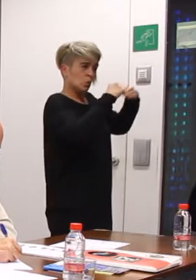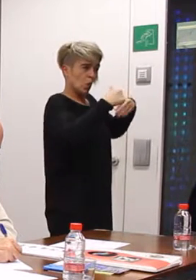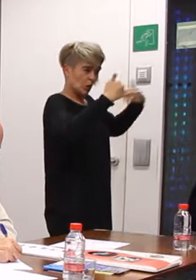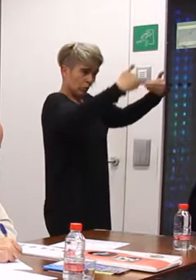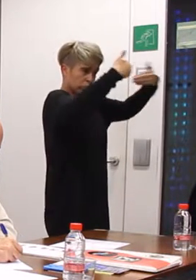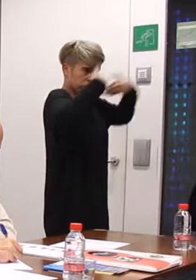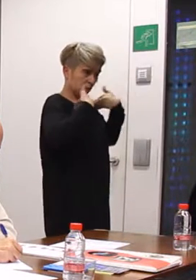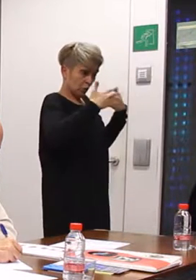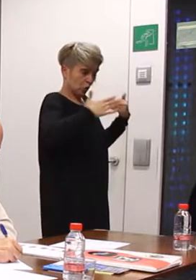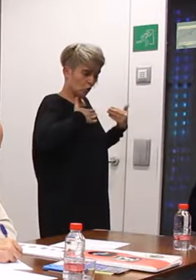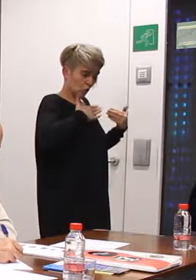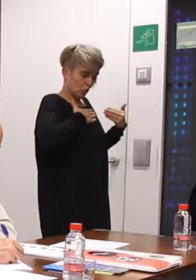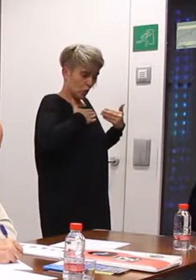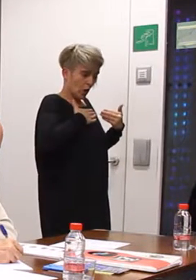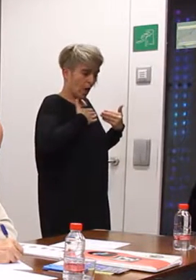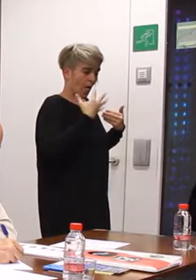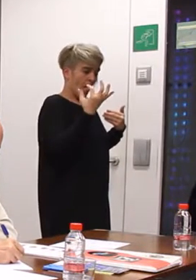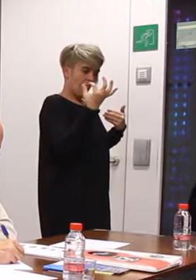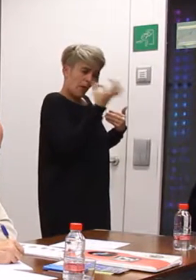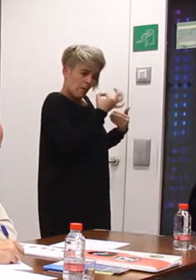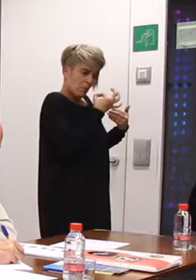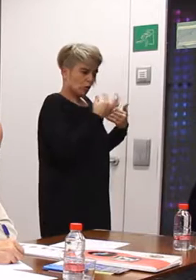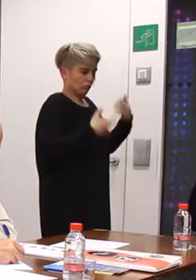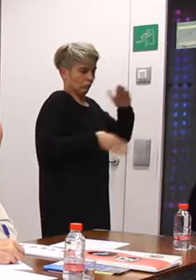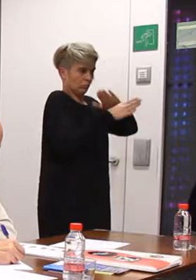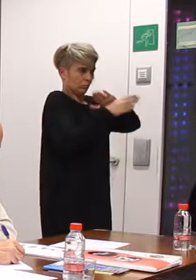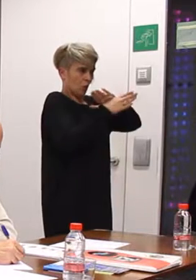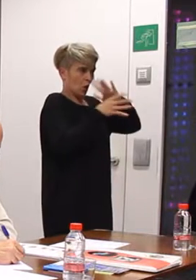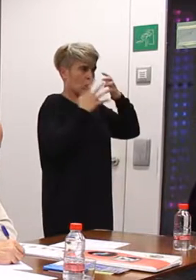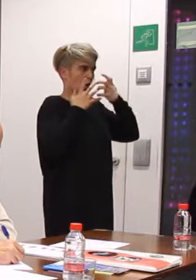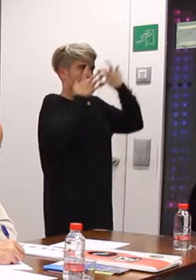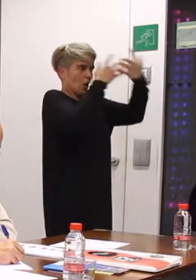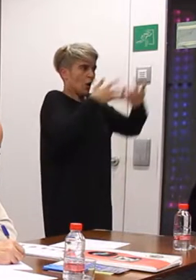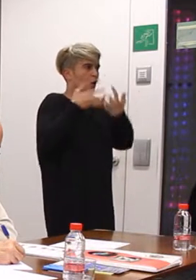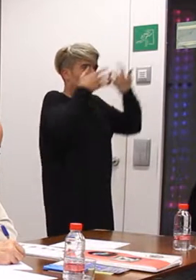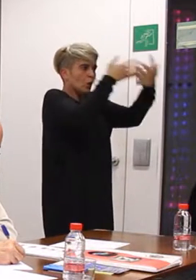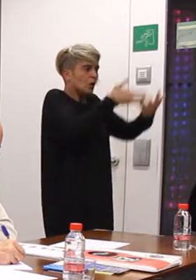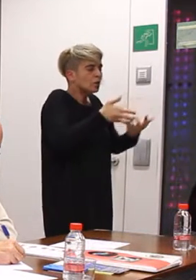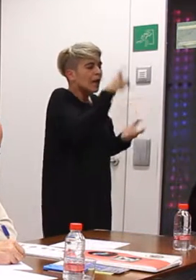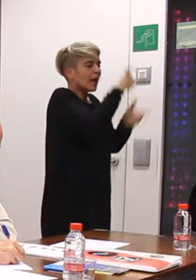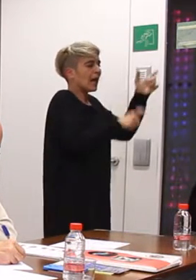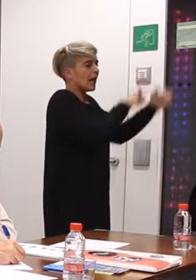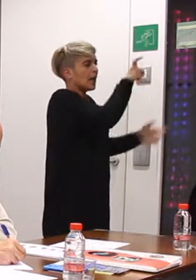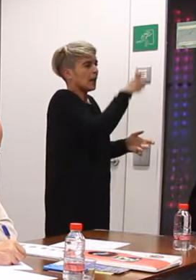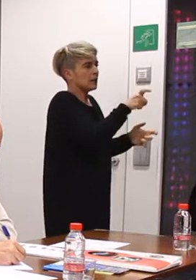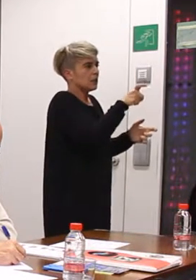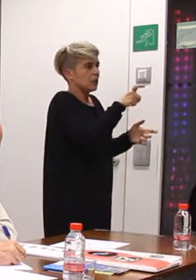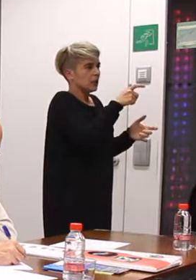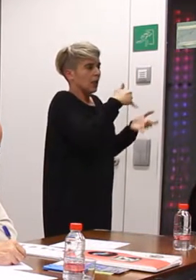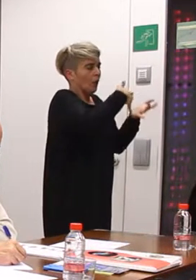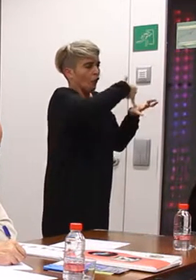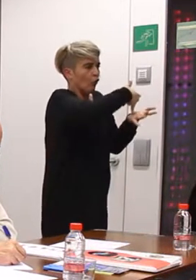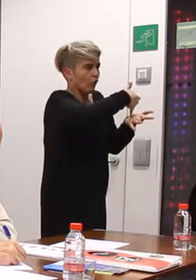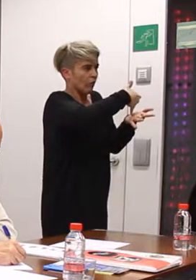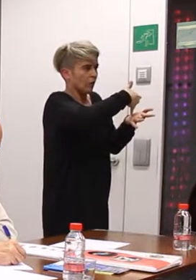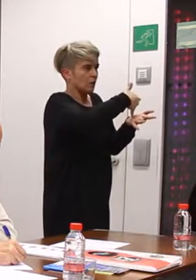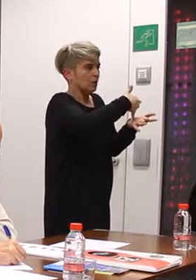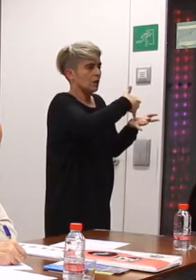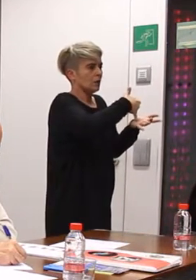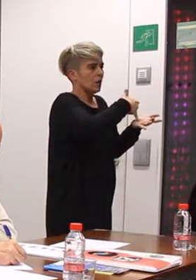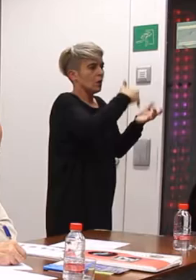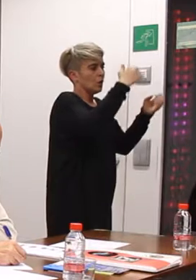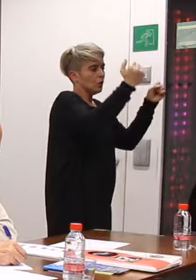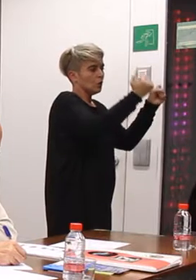encargadas de hacer valer la lucha de la gente vulnerable, es decir, de hacer